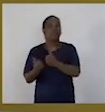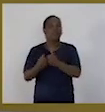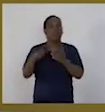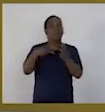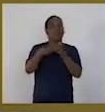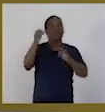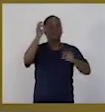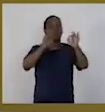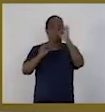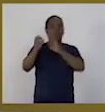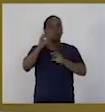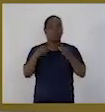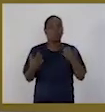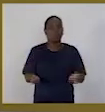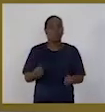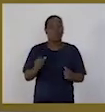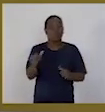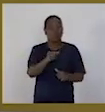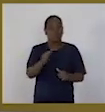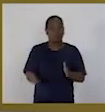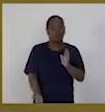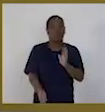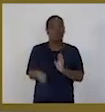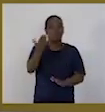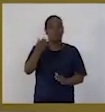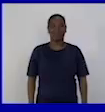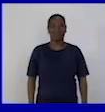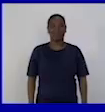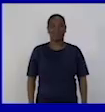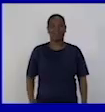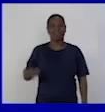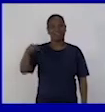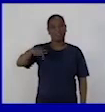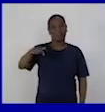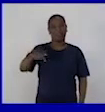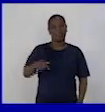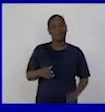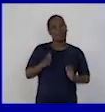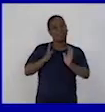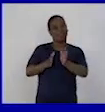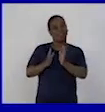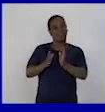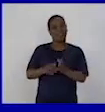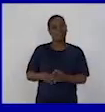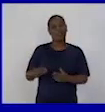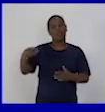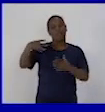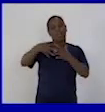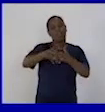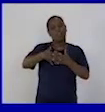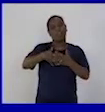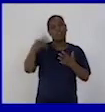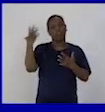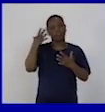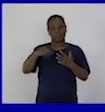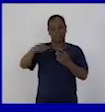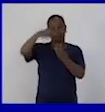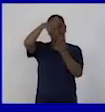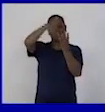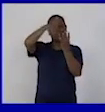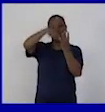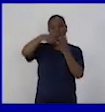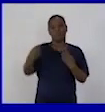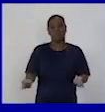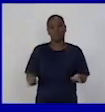mismas y aumentaría la velocidad de la reacción. Ahora continuaríamos con la influencia de los catalizadores.